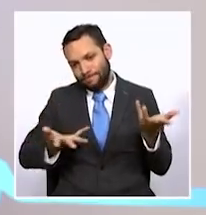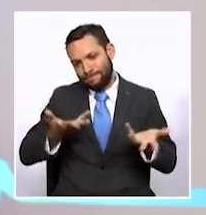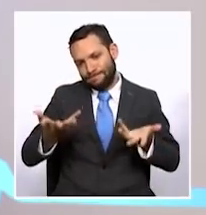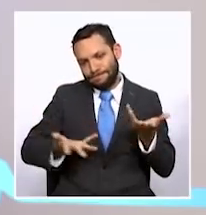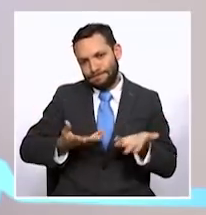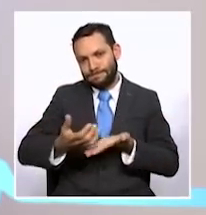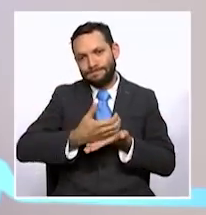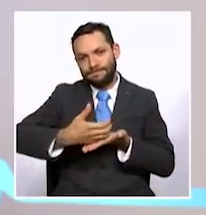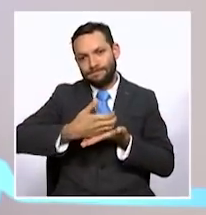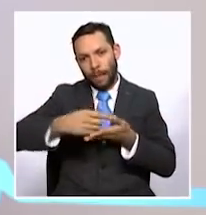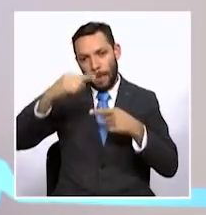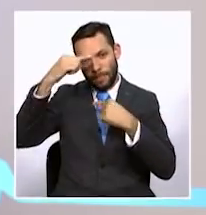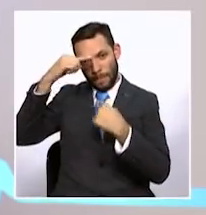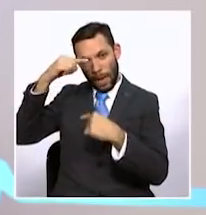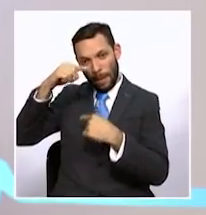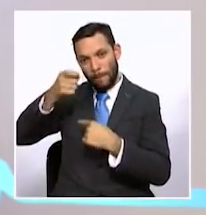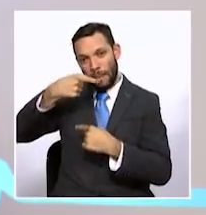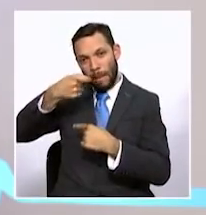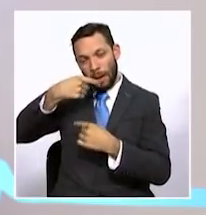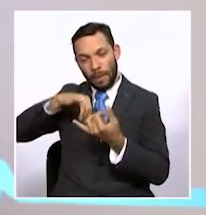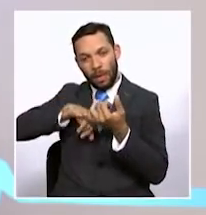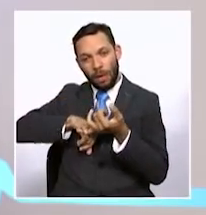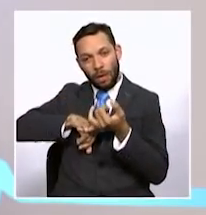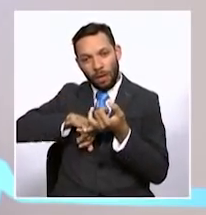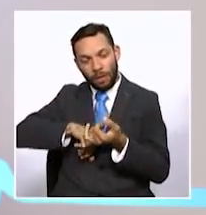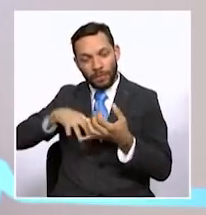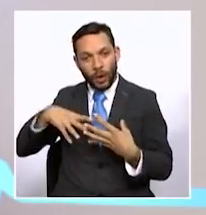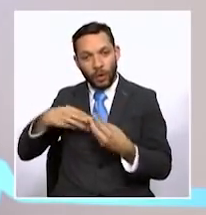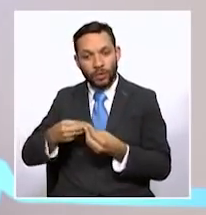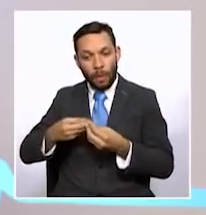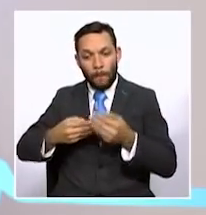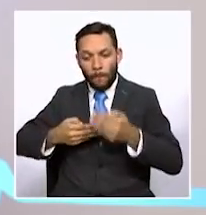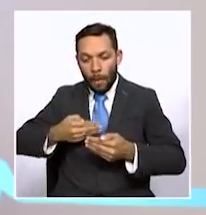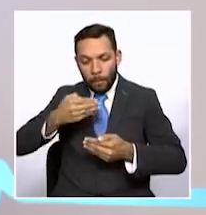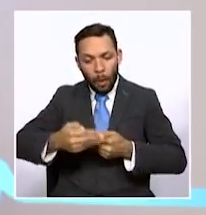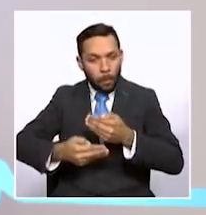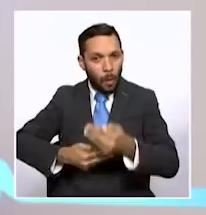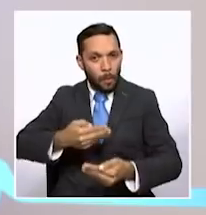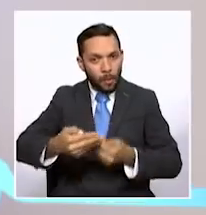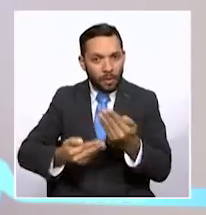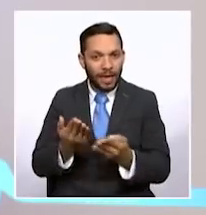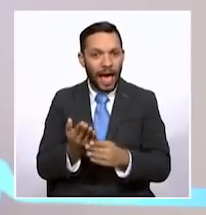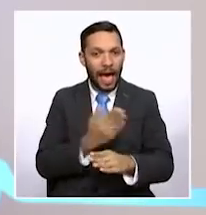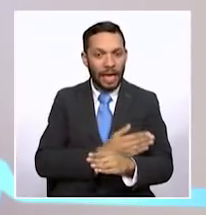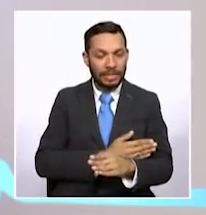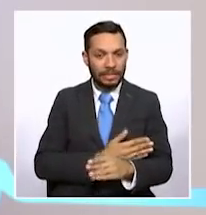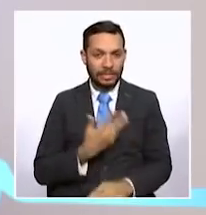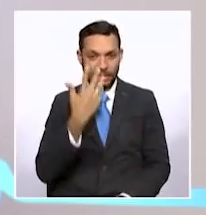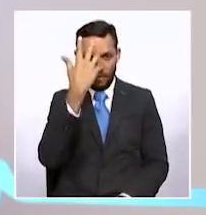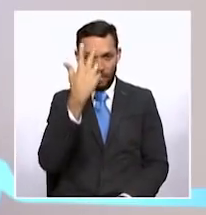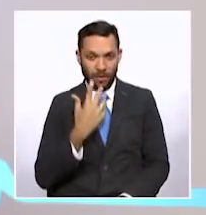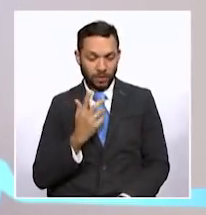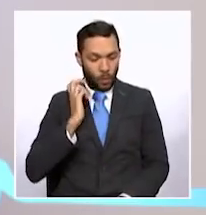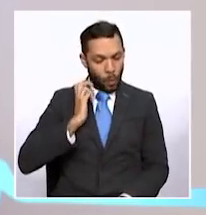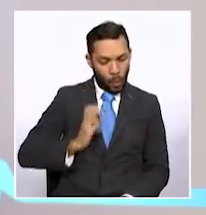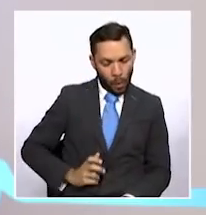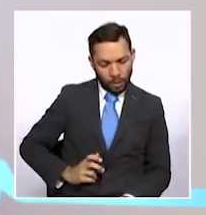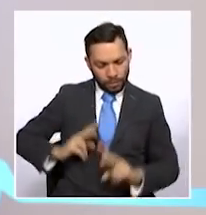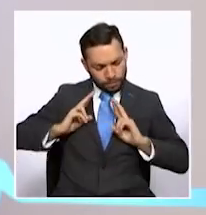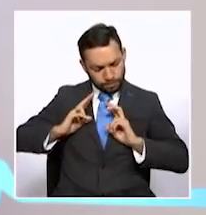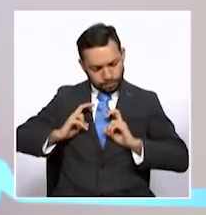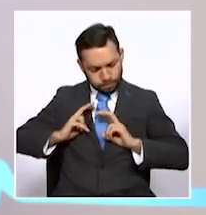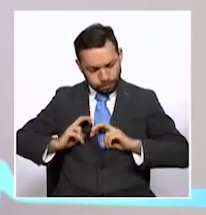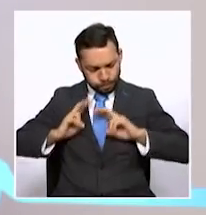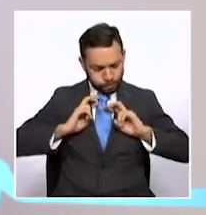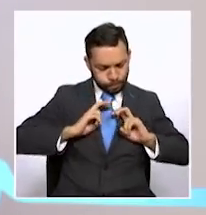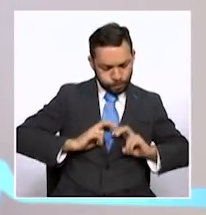naturista, en fin, y a veces no tenemos realmente un proceso de estudio y diagnóstico. No es una